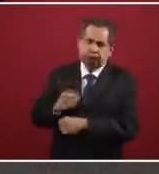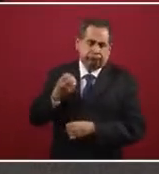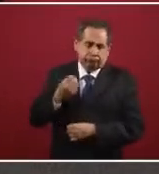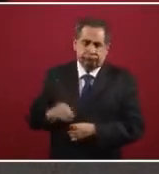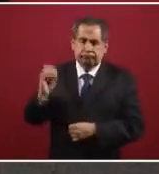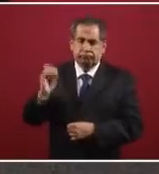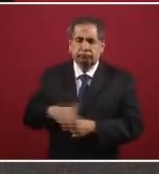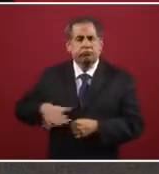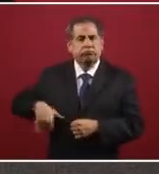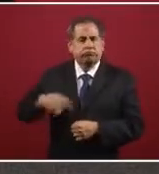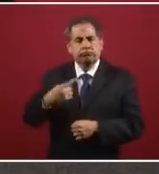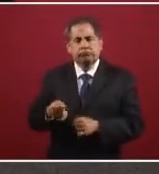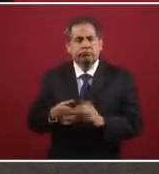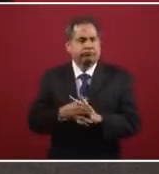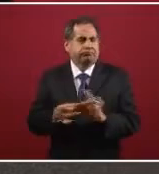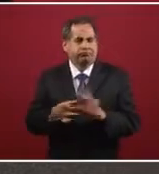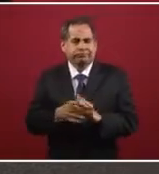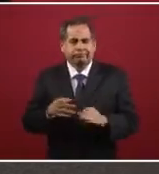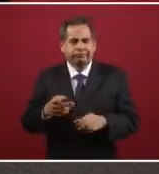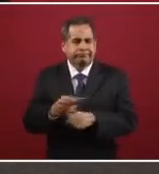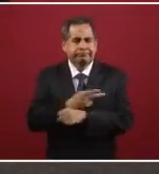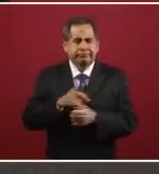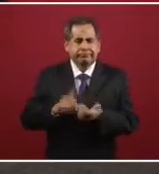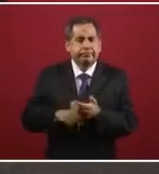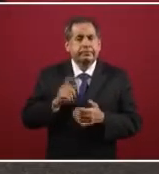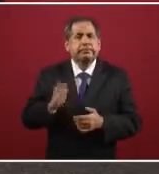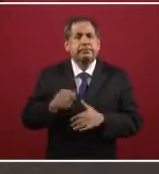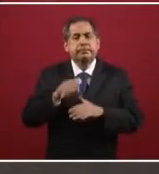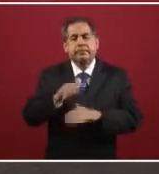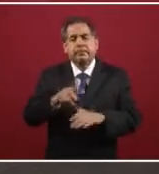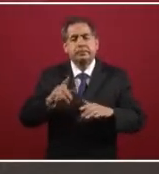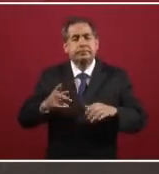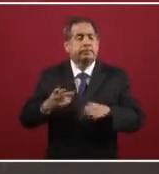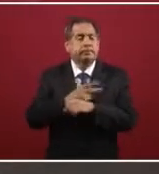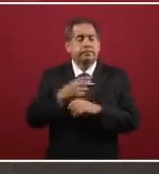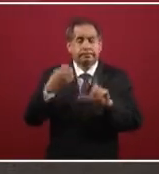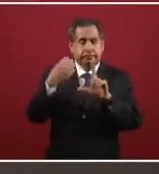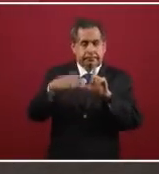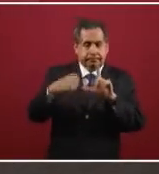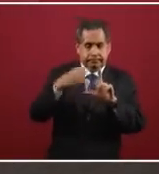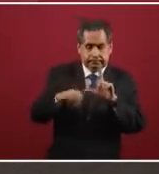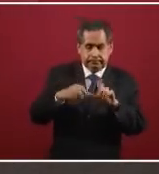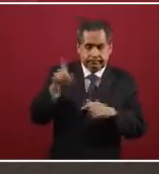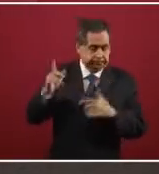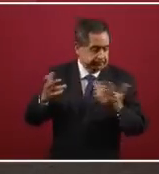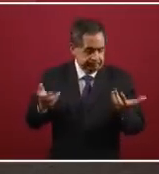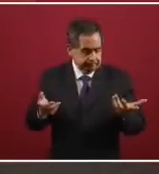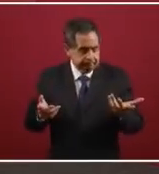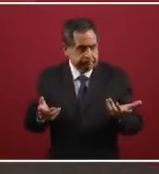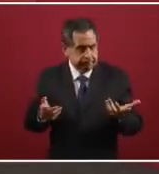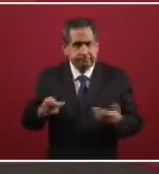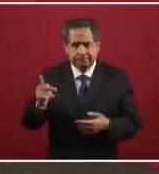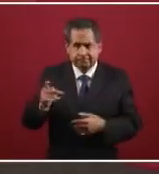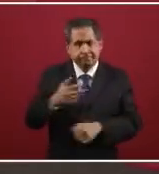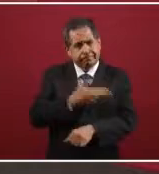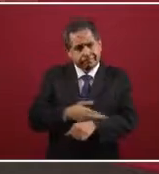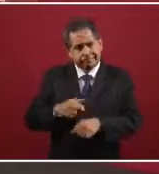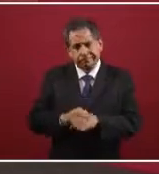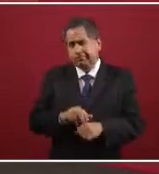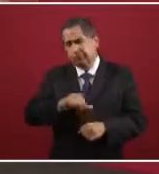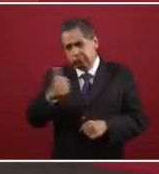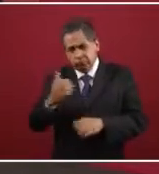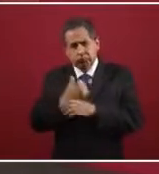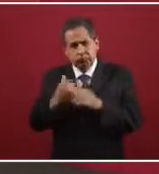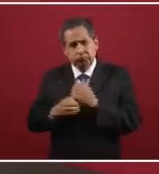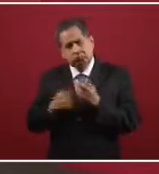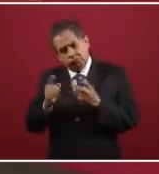Describí hace un momento lo que estamos haciendo respecto a lo ocurrido en El Paso, Texas, pero estamos haciendo muchas otras cosas también